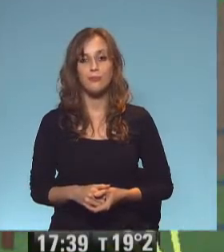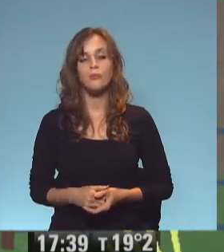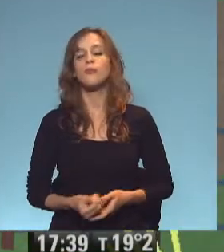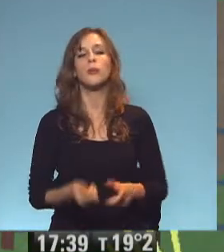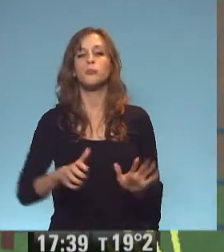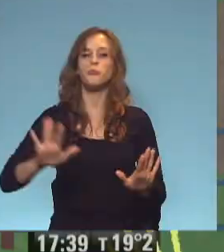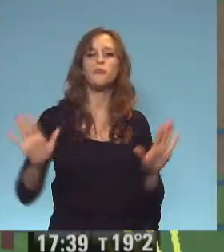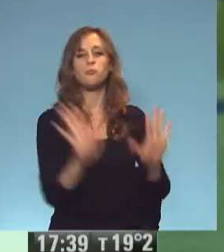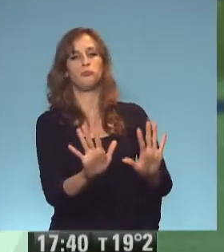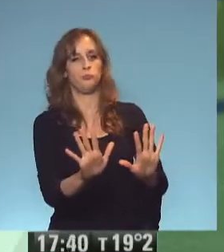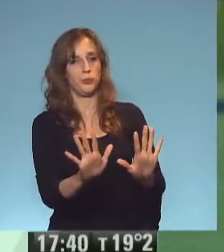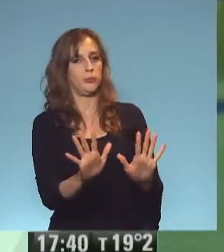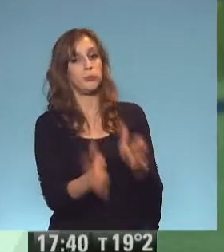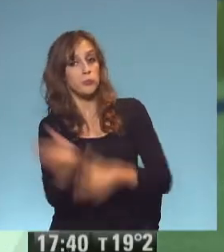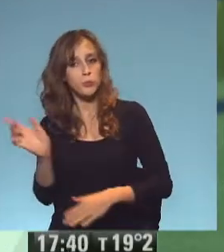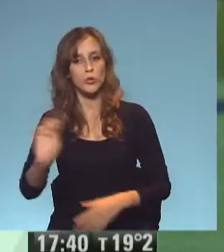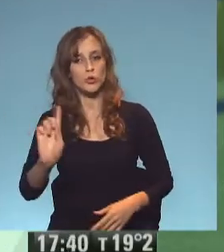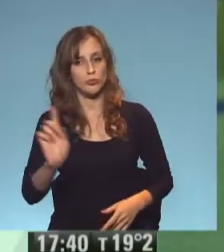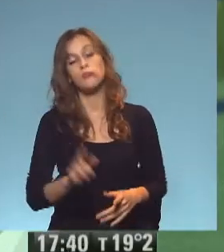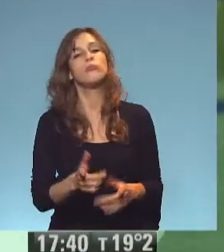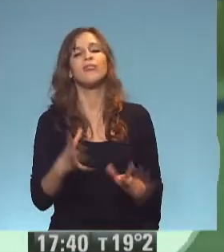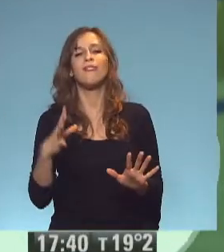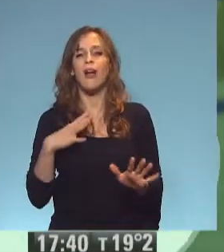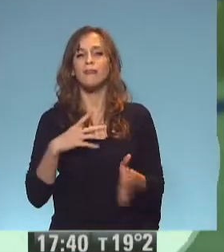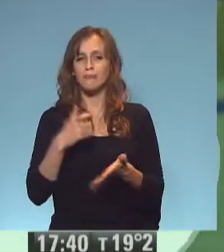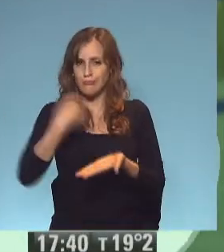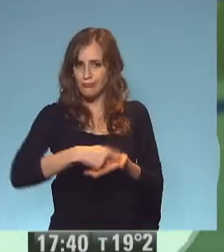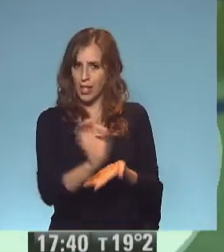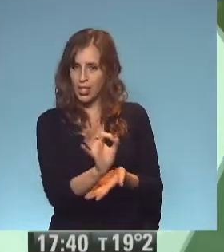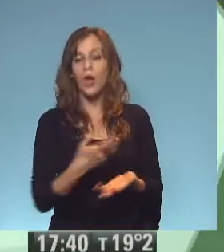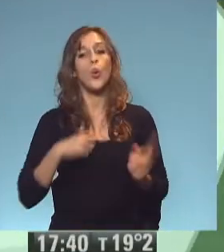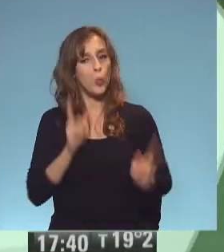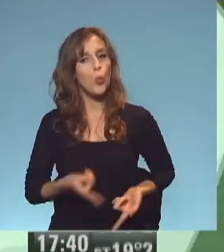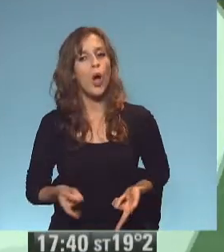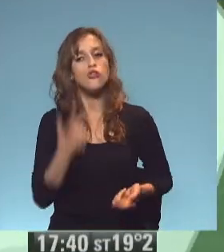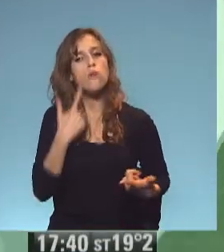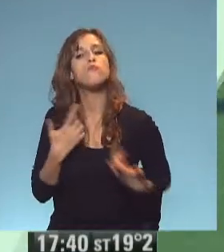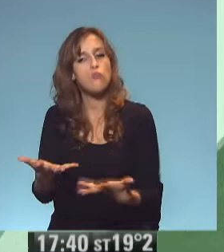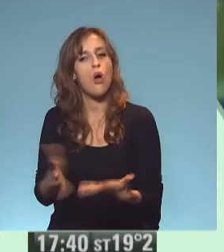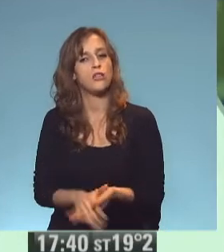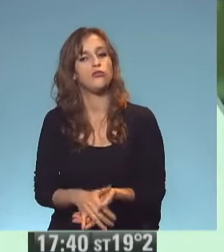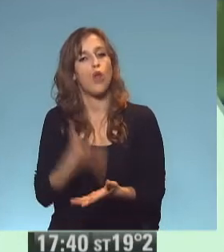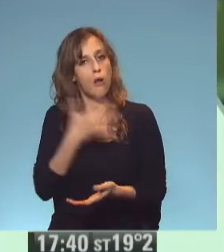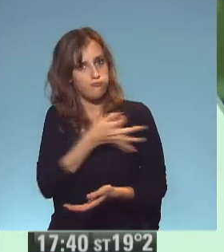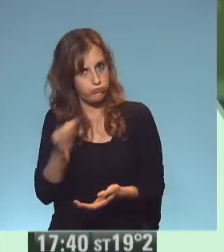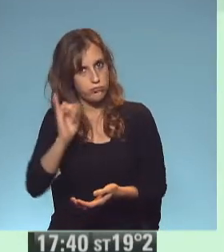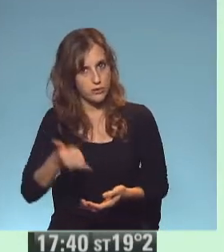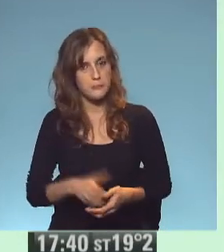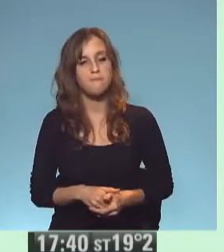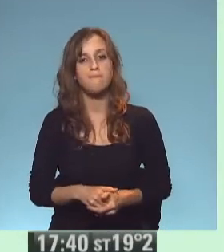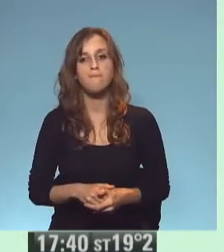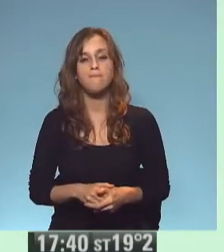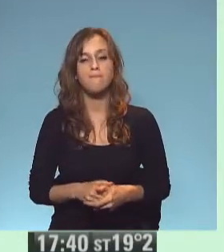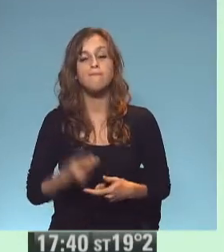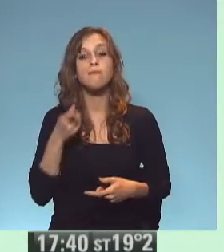¡Esperen! ¡No sigan! Si bien aún no me contrataron, voy a hacerles una muestra gratis.